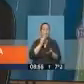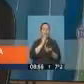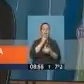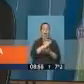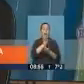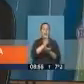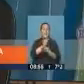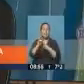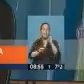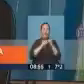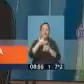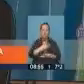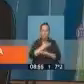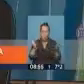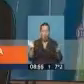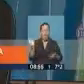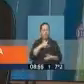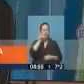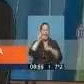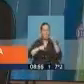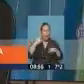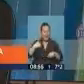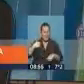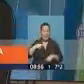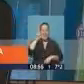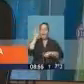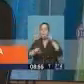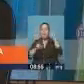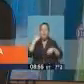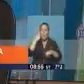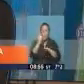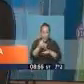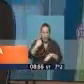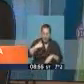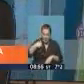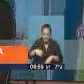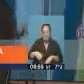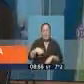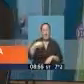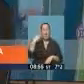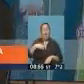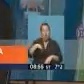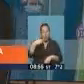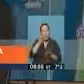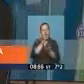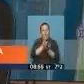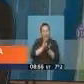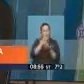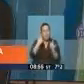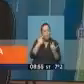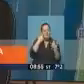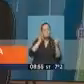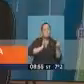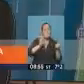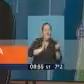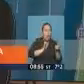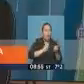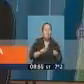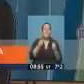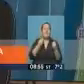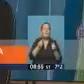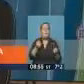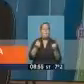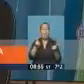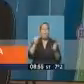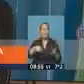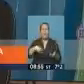la información pública. Todos los argentinos y todas las personas que vivimos en el territorio argentino tienen derecho a conocer qué es lo que se